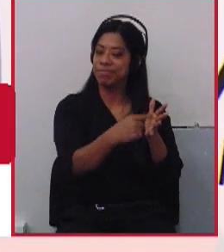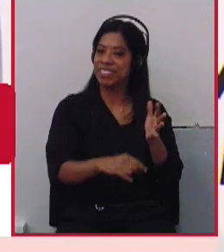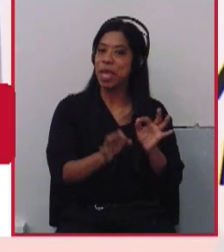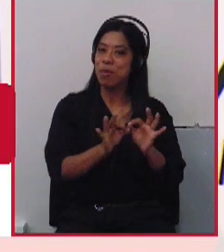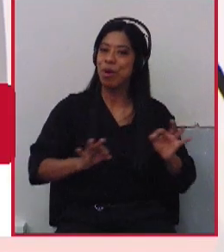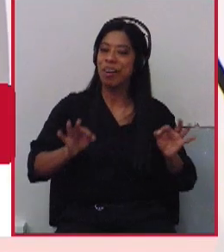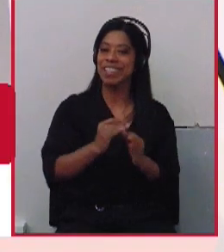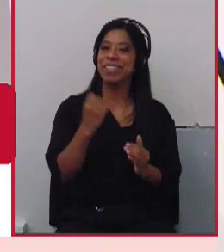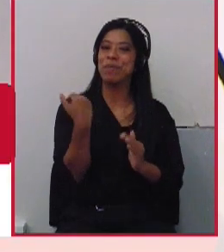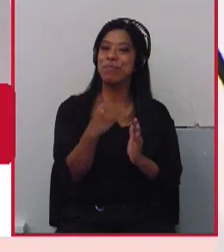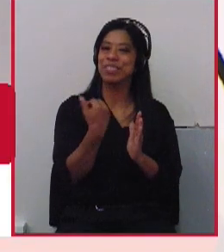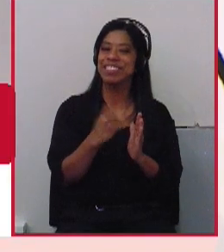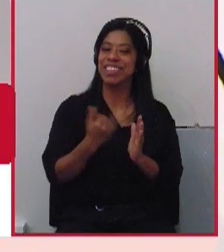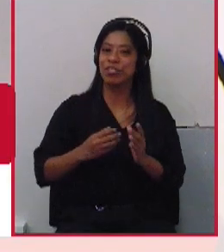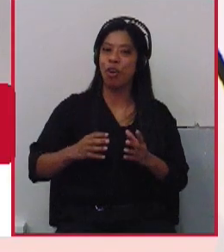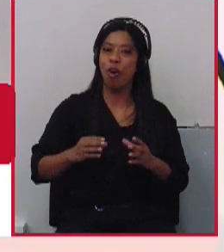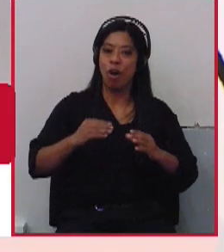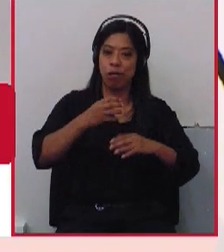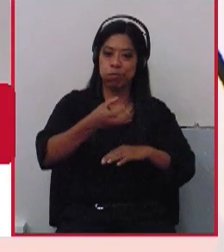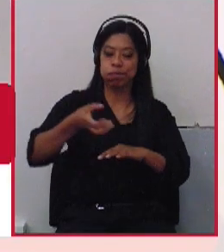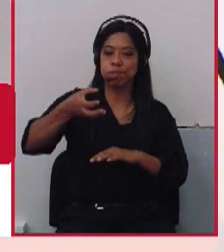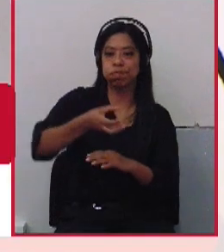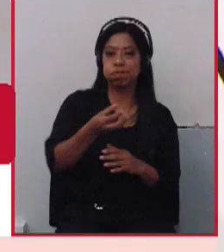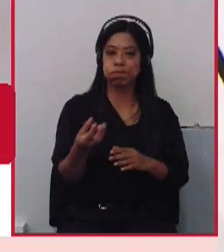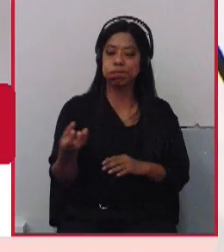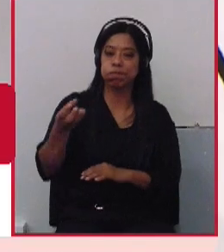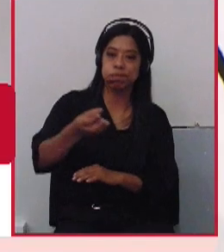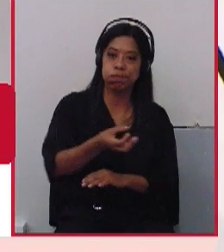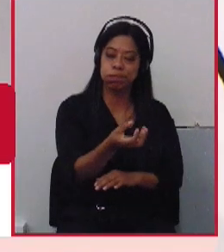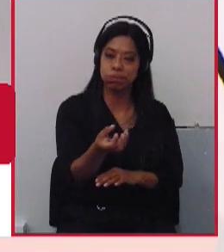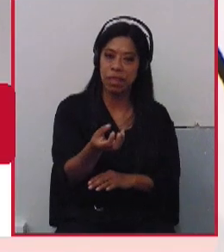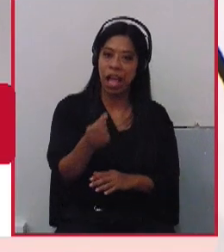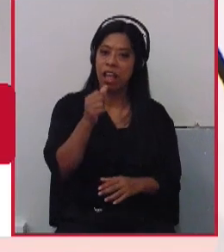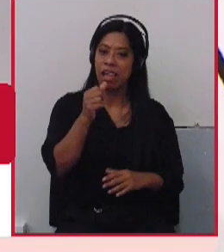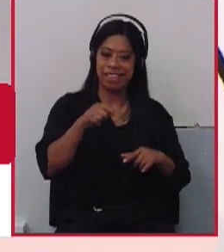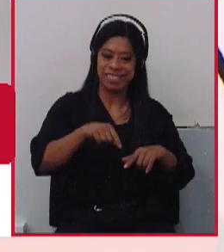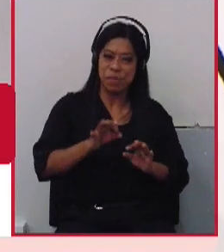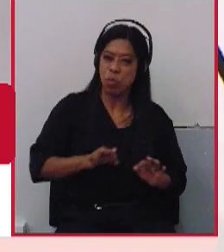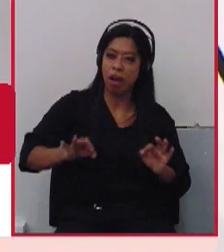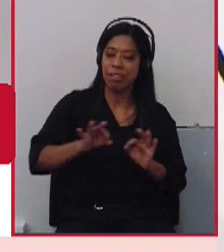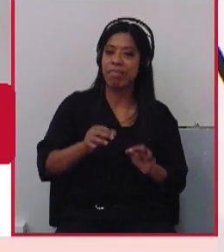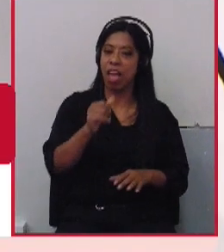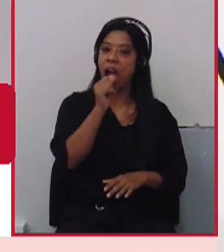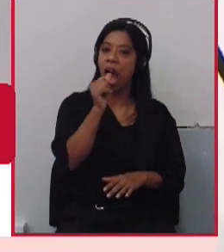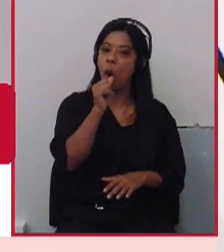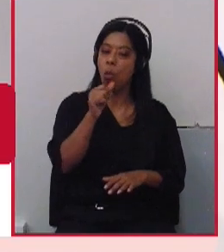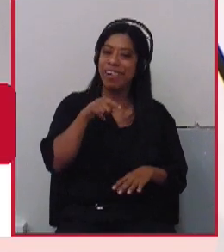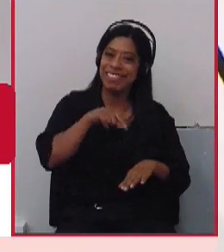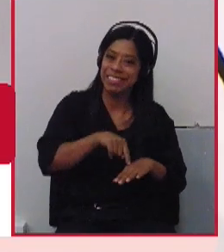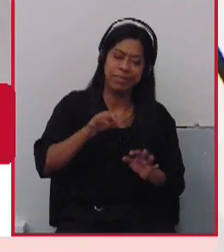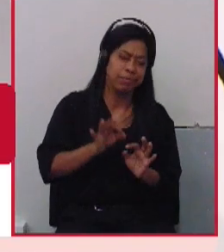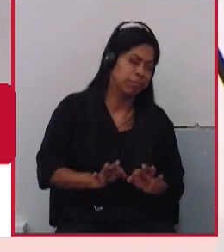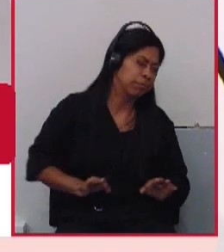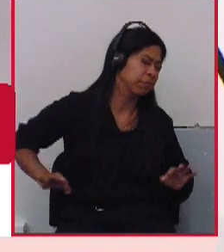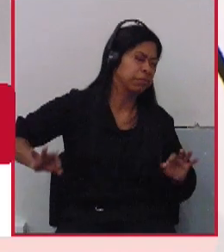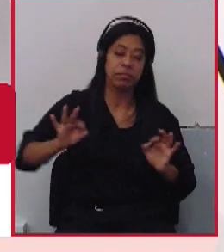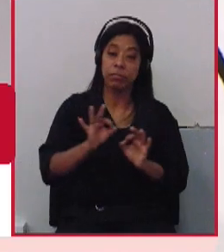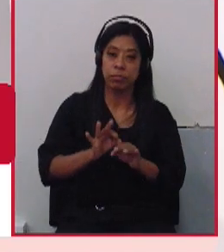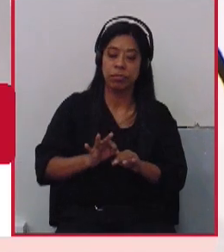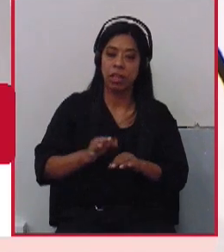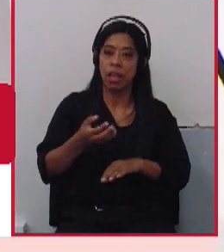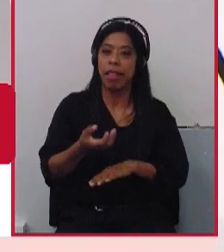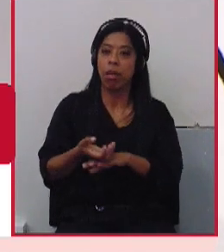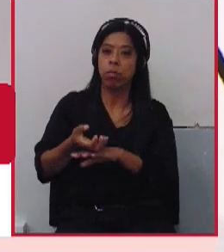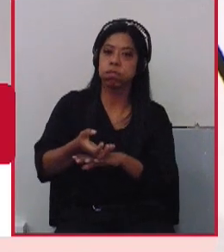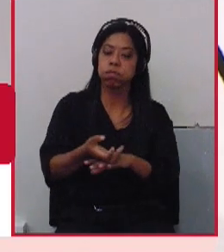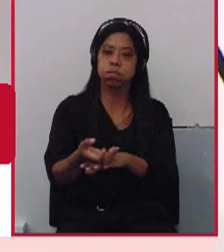el proceso de flotación de partículas gruesas, la clave está en el agua, o es uno de los factores más importantes. Y